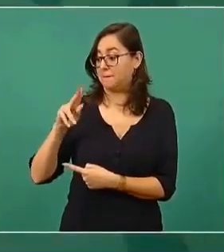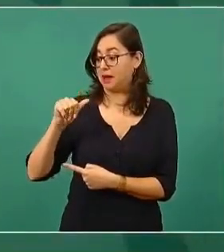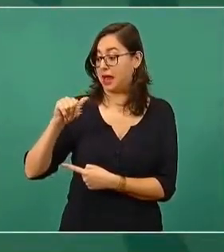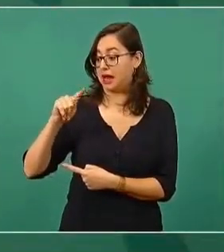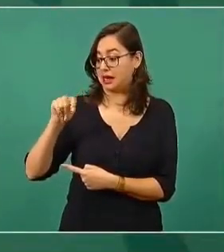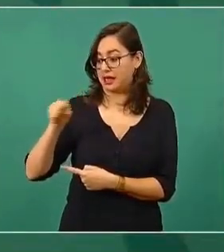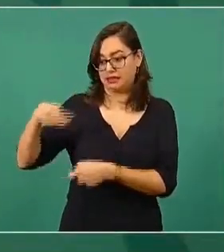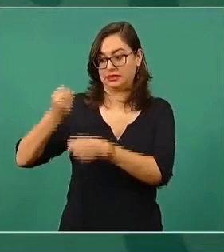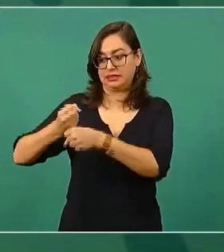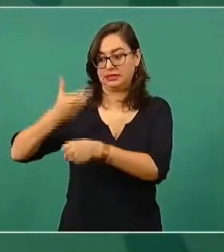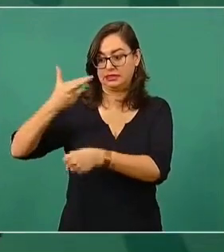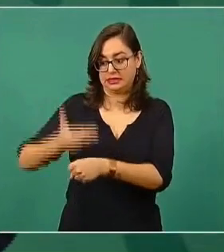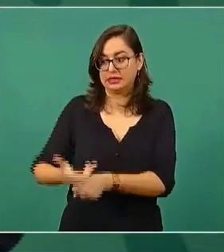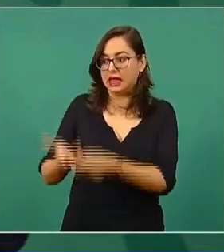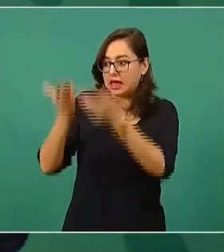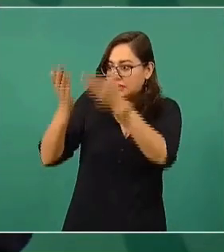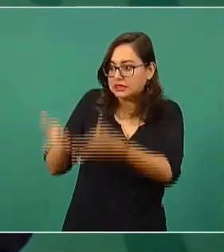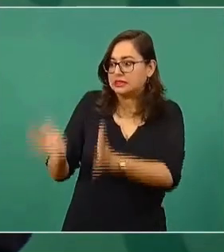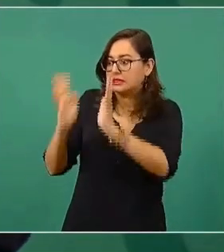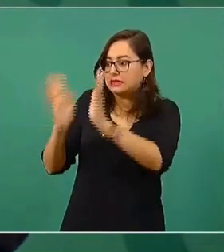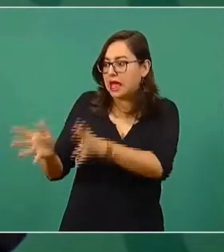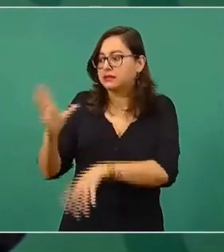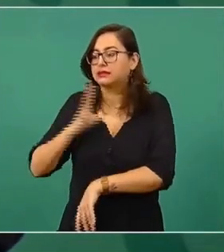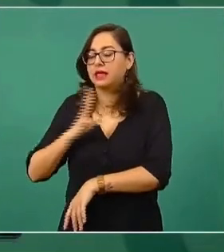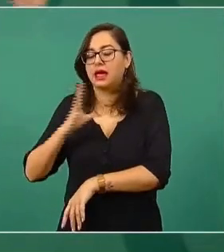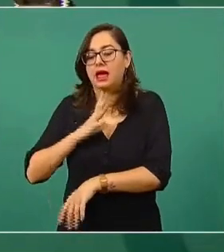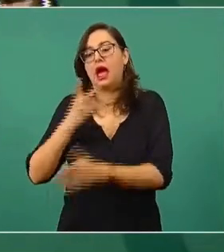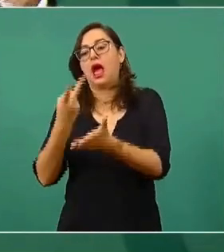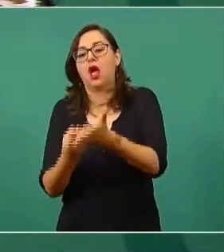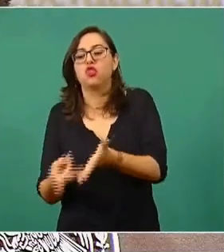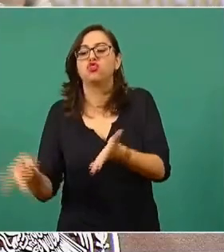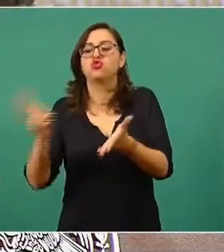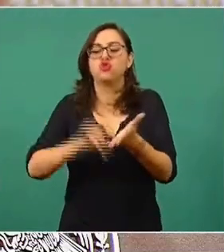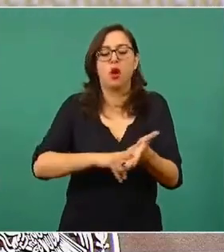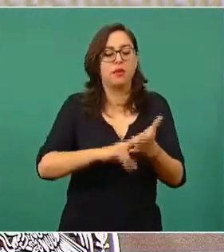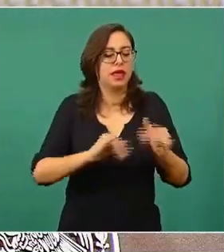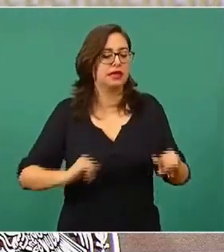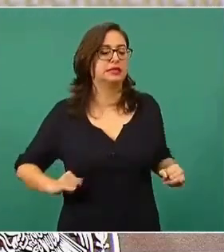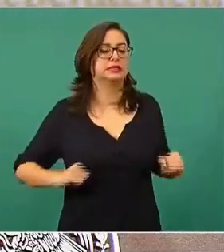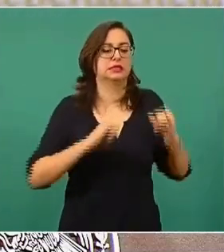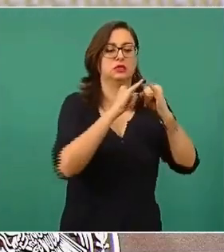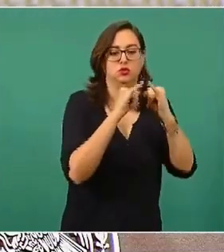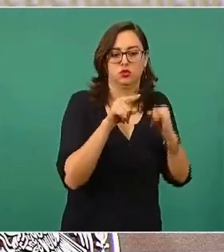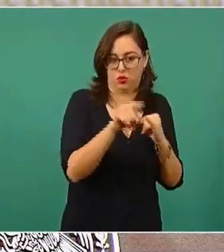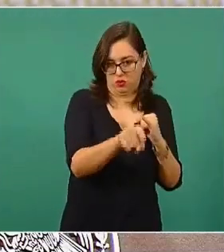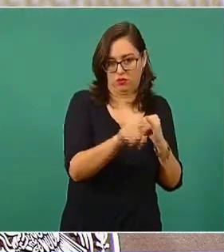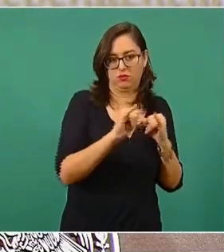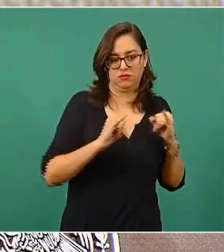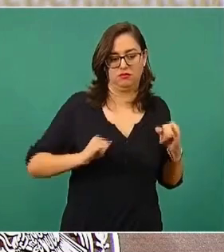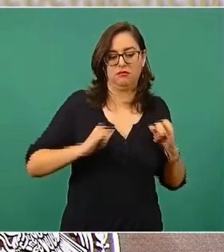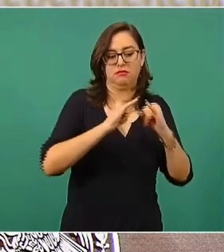ese organismo que tú estás planteando, y creo que 2 o 3 más,